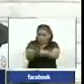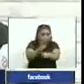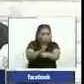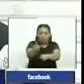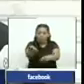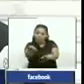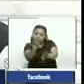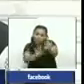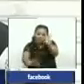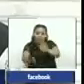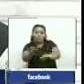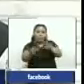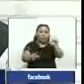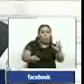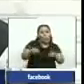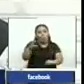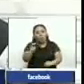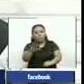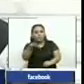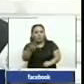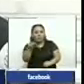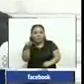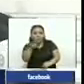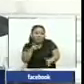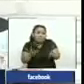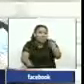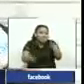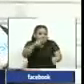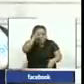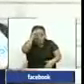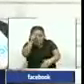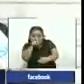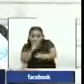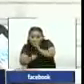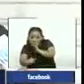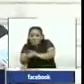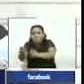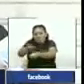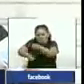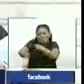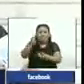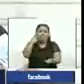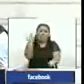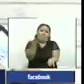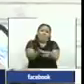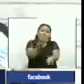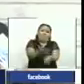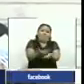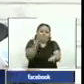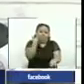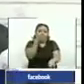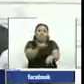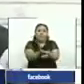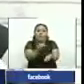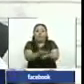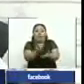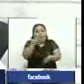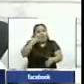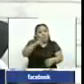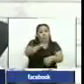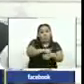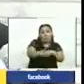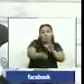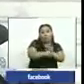cinco que pueden andar metidos en cosas oscuras haciendo negociaciones. Hay pruebas de que van saliendo un diputado